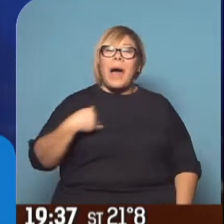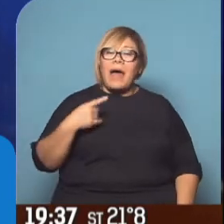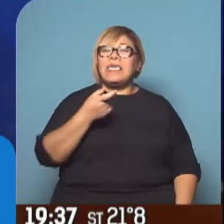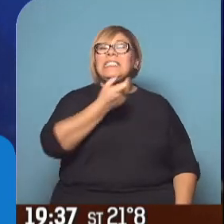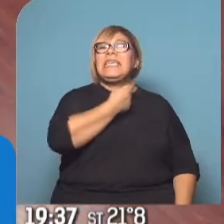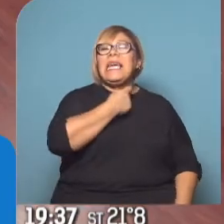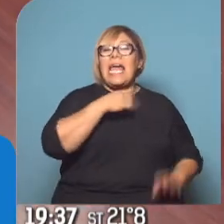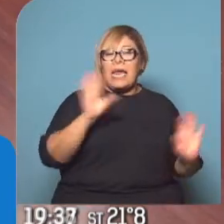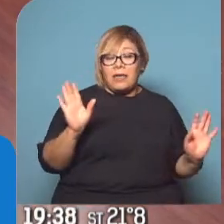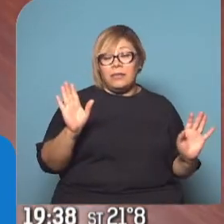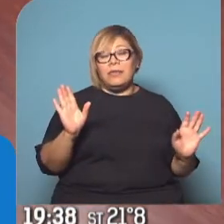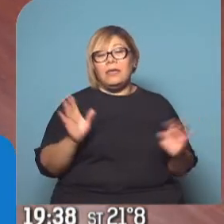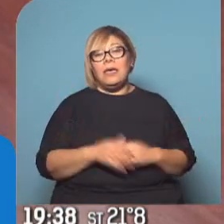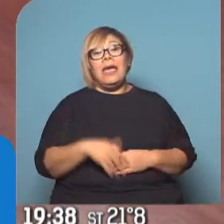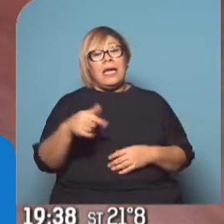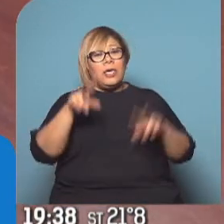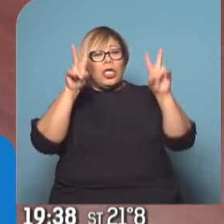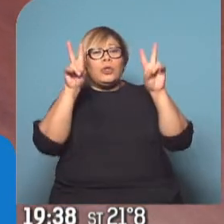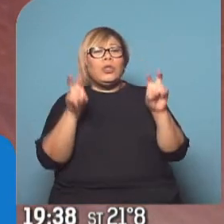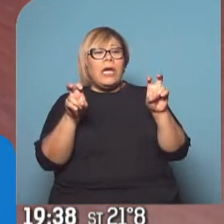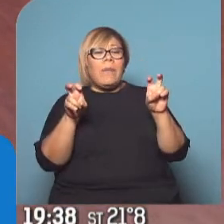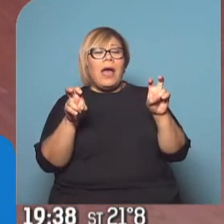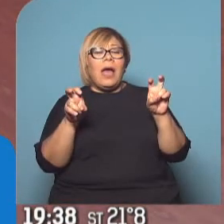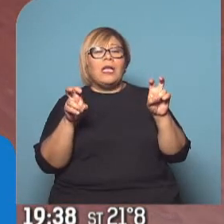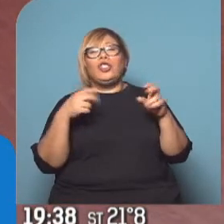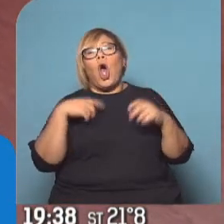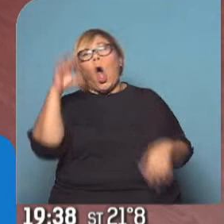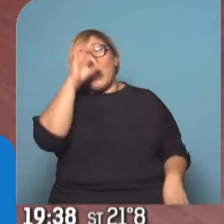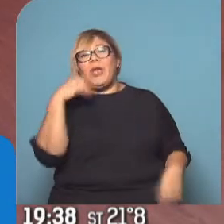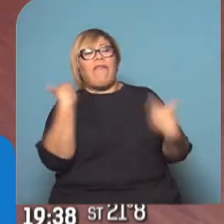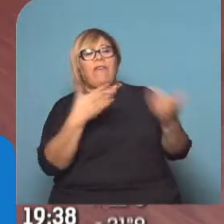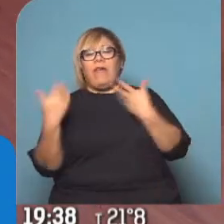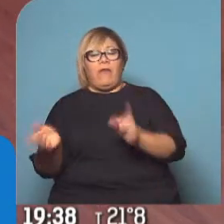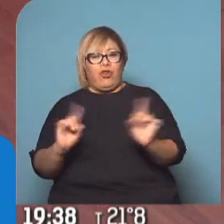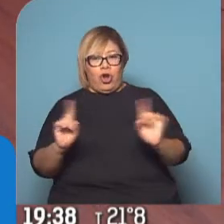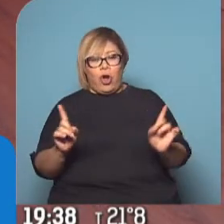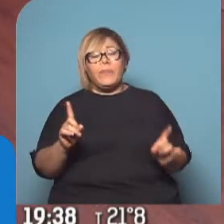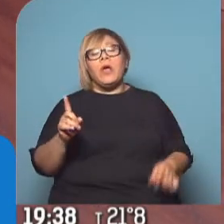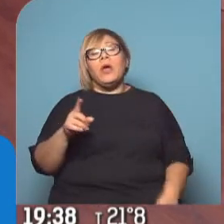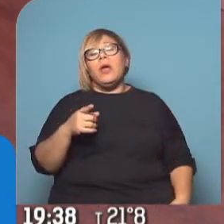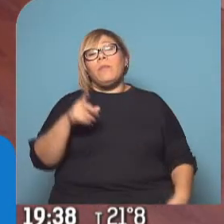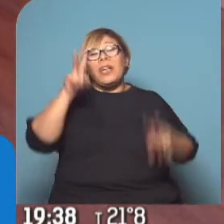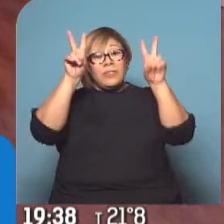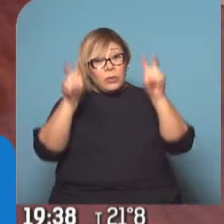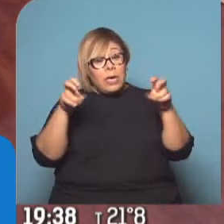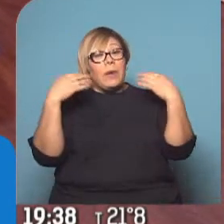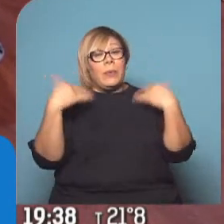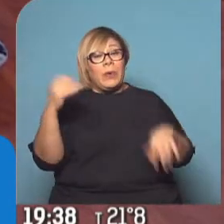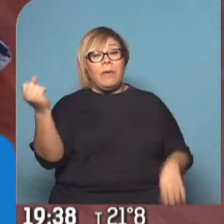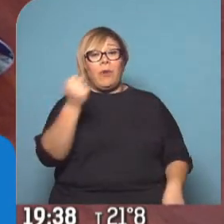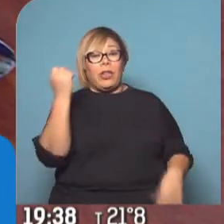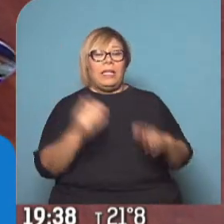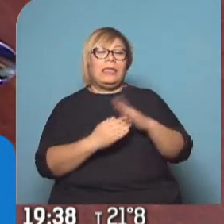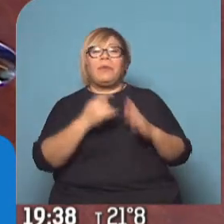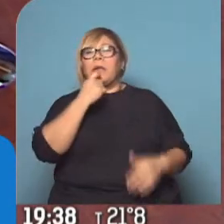hemos tomado a la ligera un tema, con esto no tomo ningún partido, pero hemos tomado a la ligera un tema central, porque cuando uno esto lo estudiaba en el